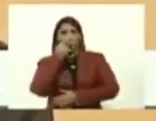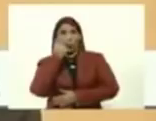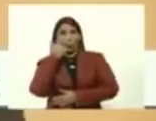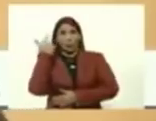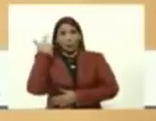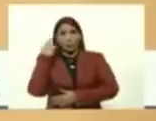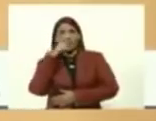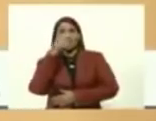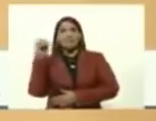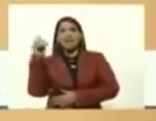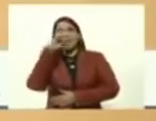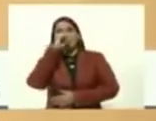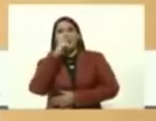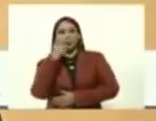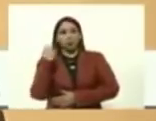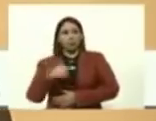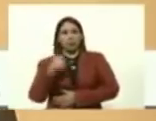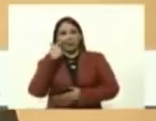años.